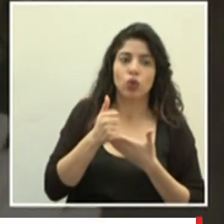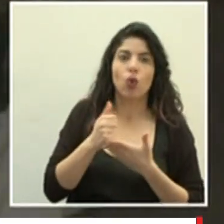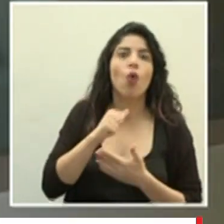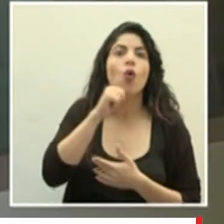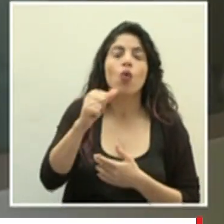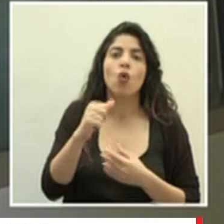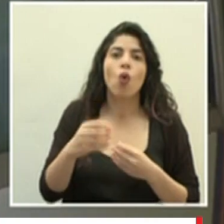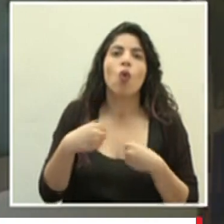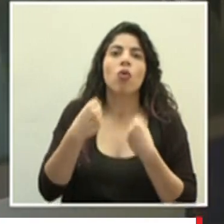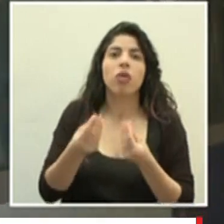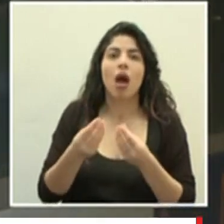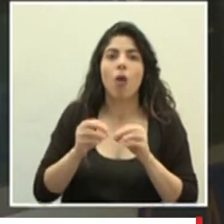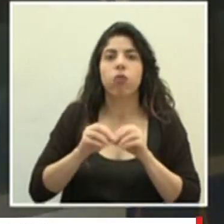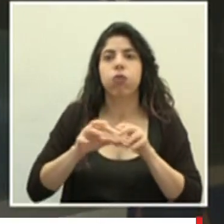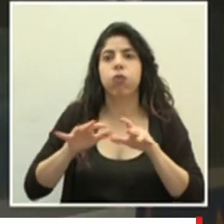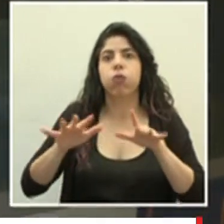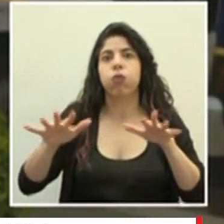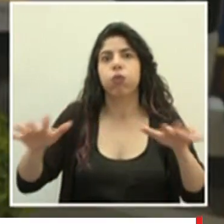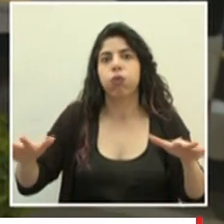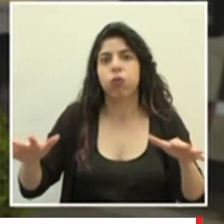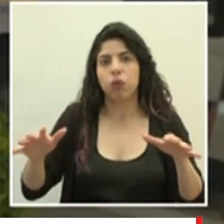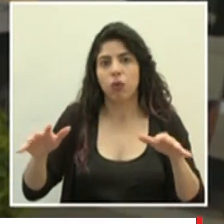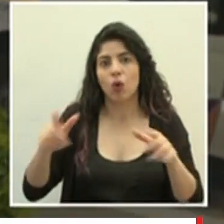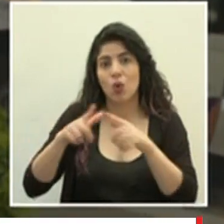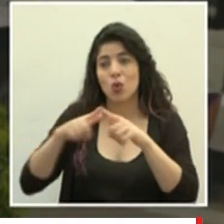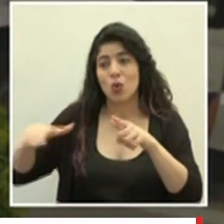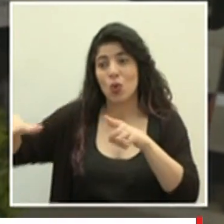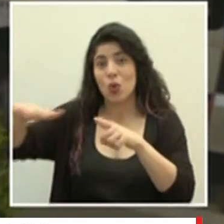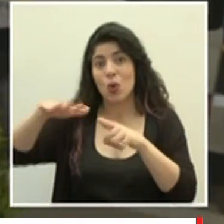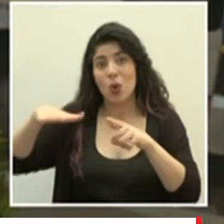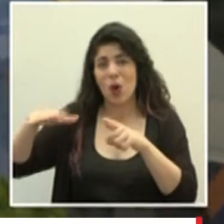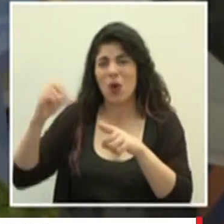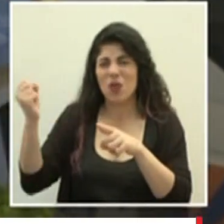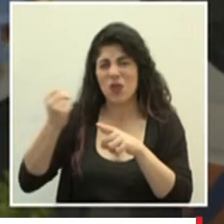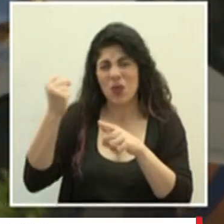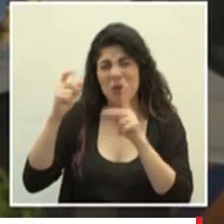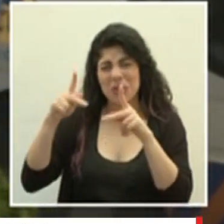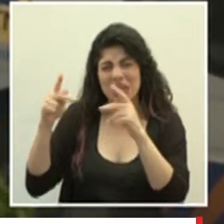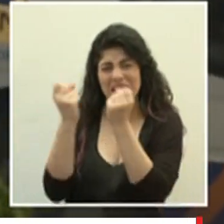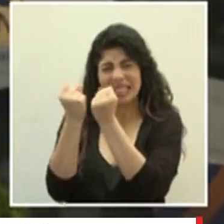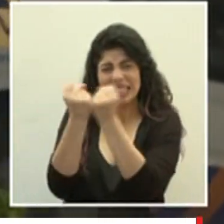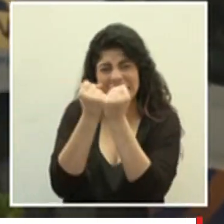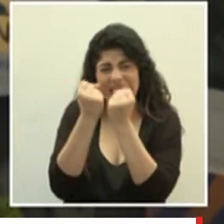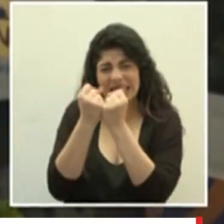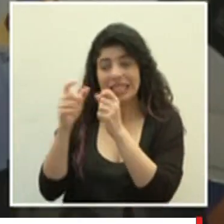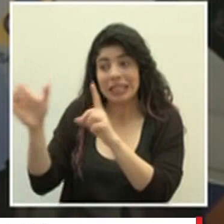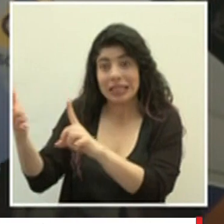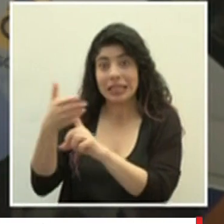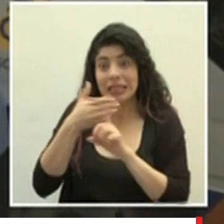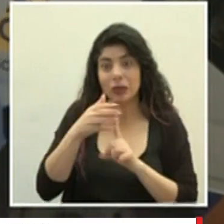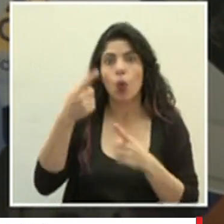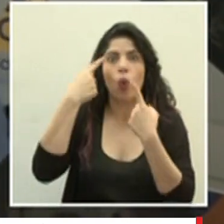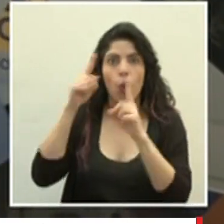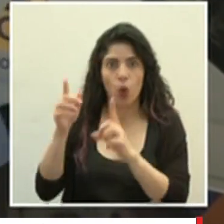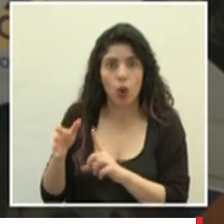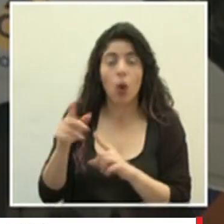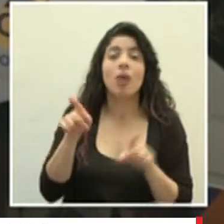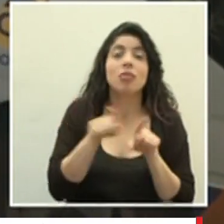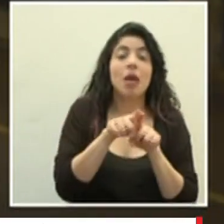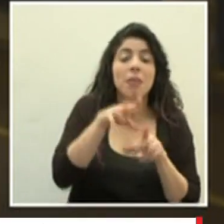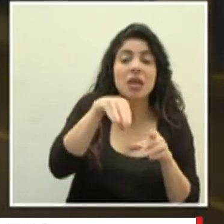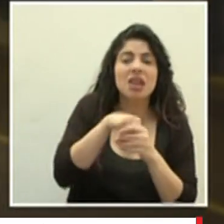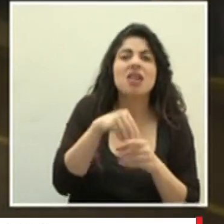nos generara un brote muchísimo mayor en un sector densamente poblado. Además, 9